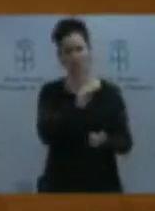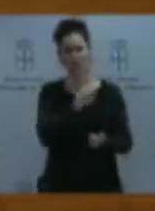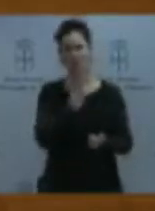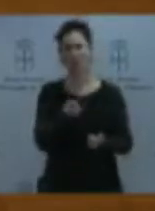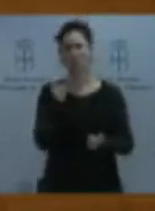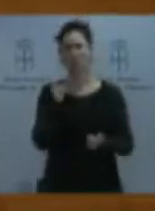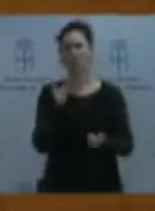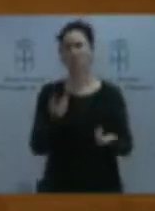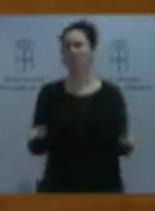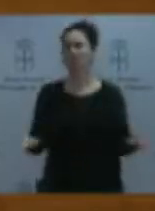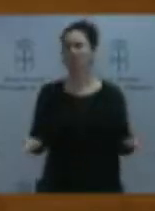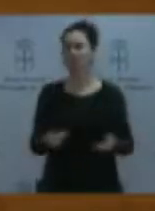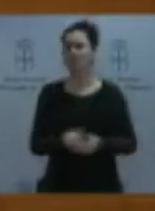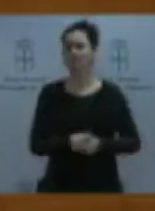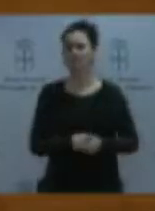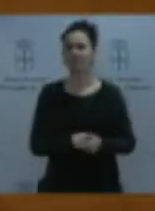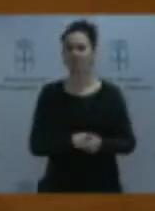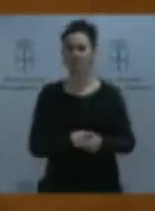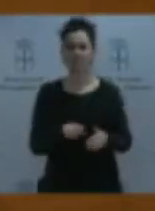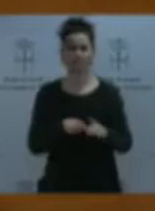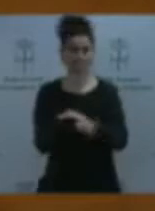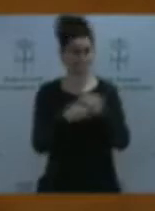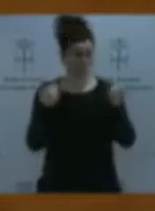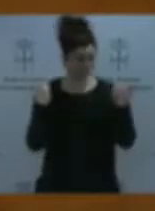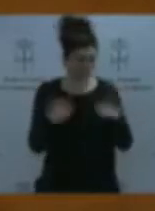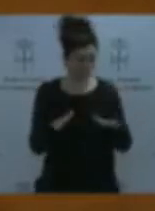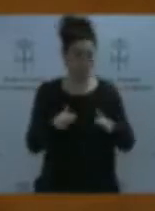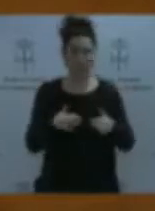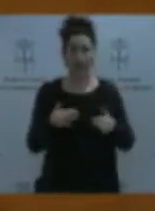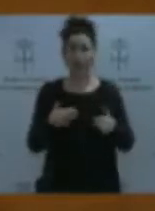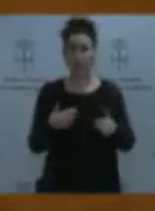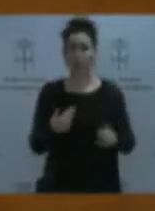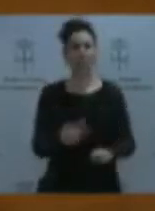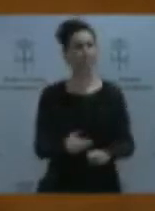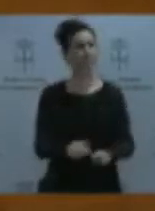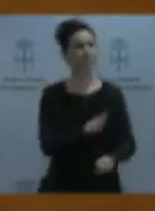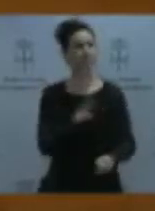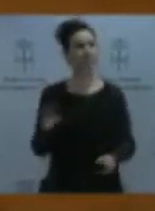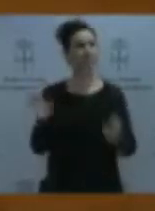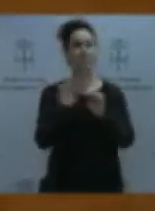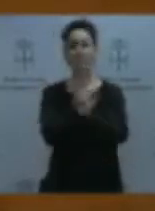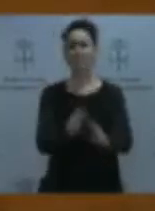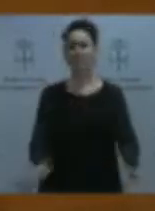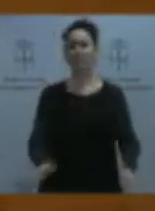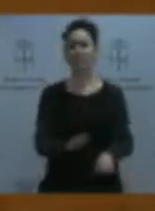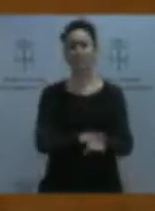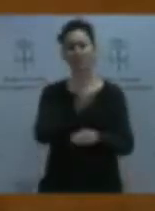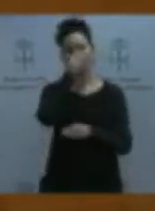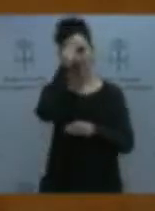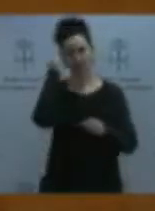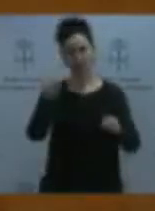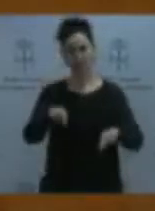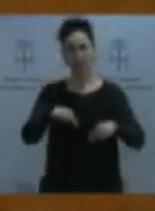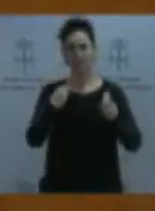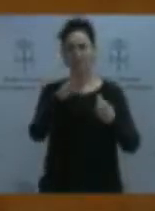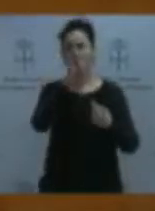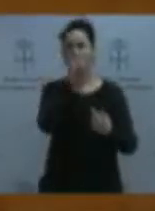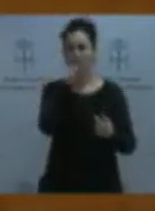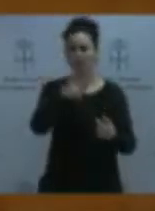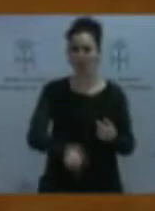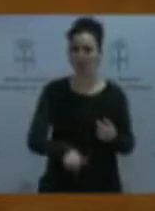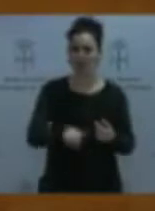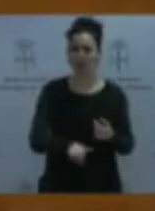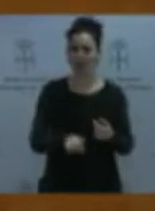gestión y aún peores políticas del Partido Popular para que dejen de juzgarse las lamentables condiciones en las que ustedes obligan a los y